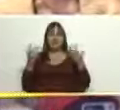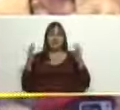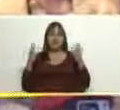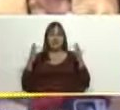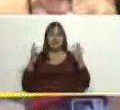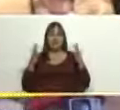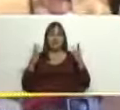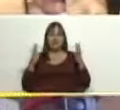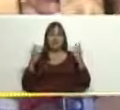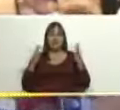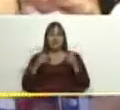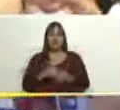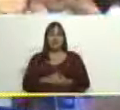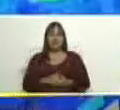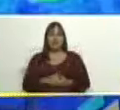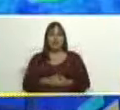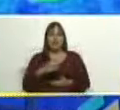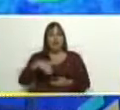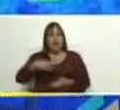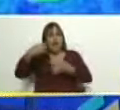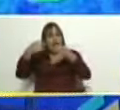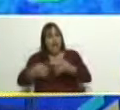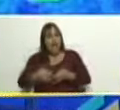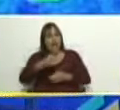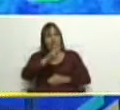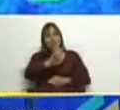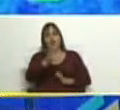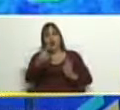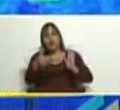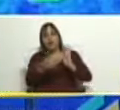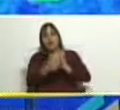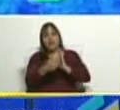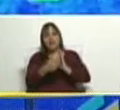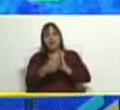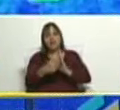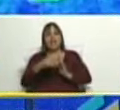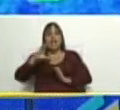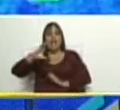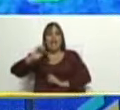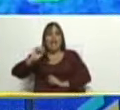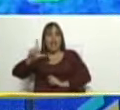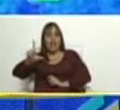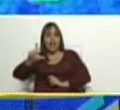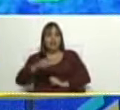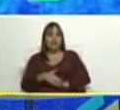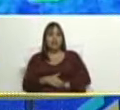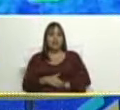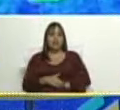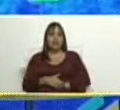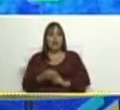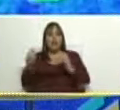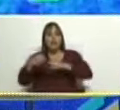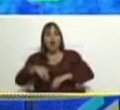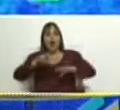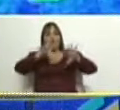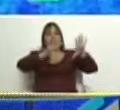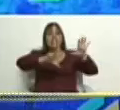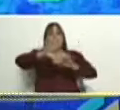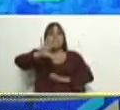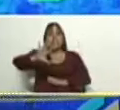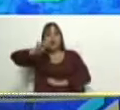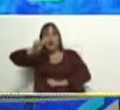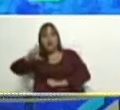para garantizar las 2.000 calorías, los 85 gramos de proteína